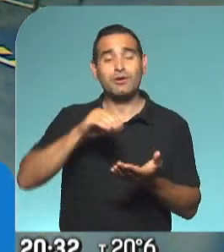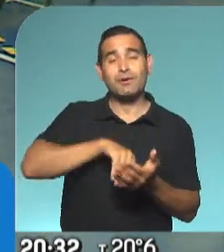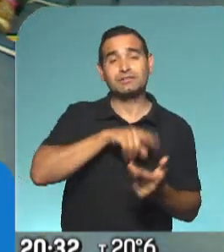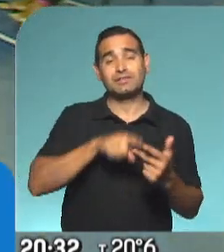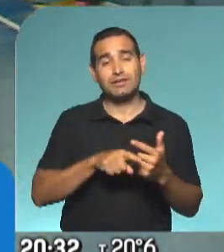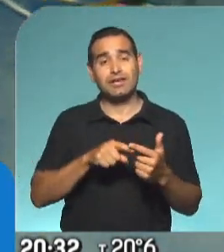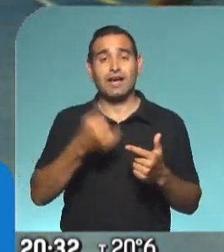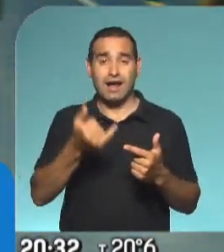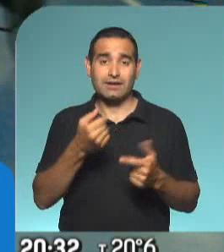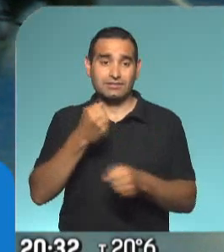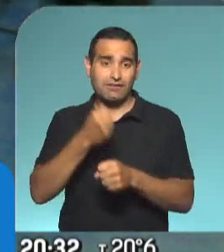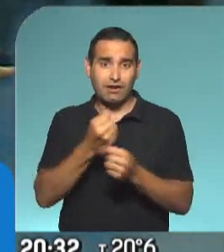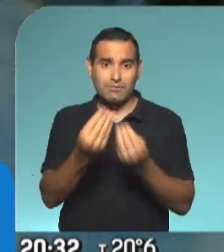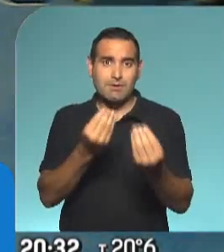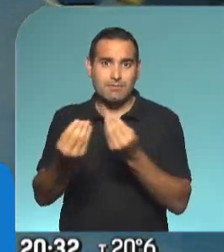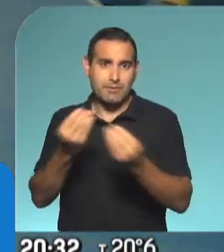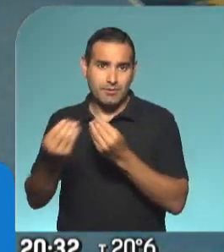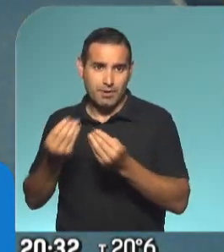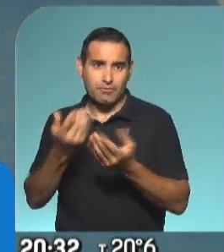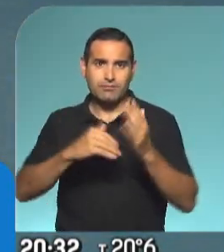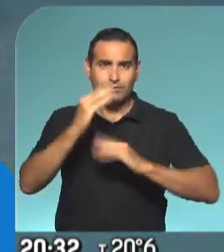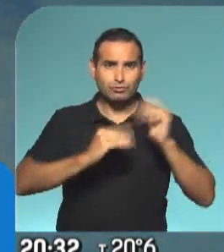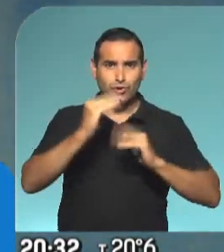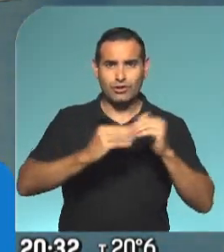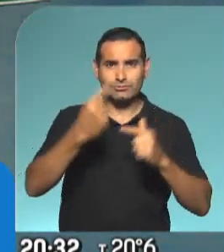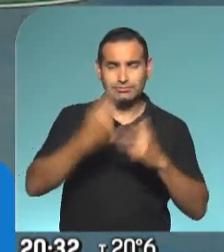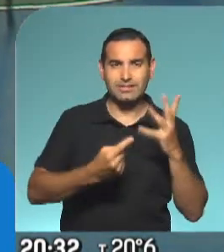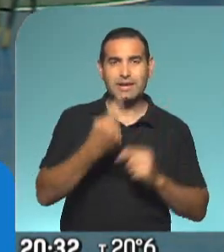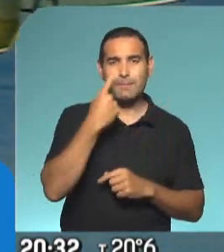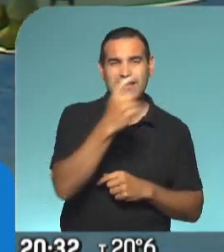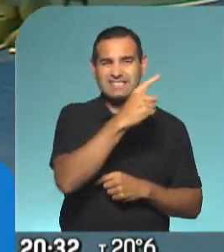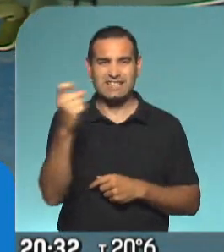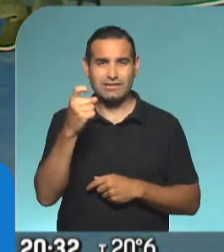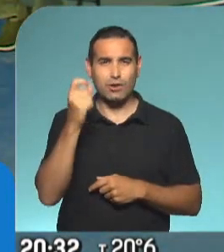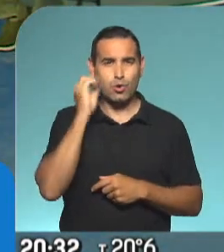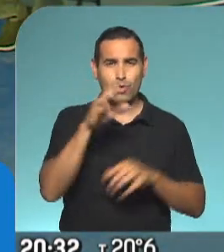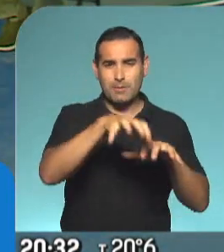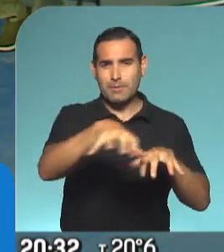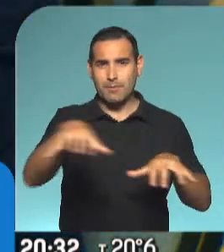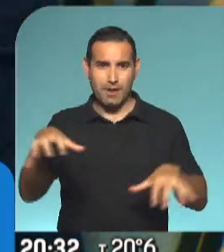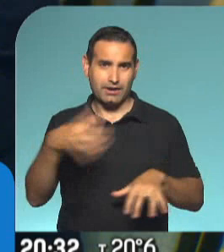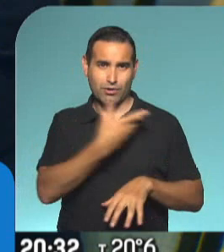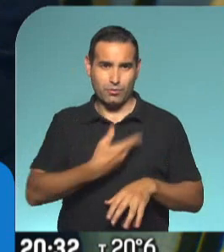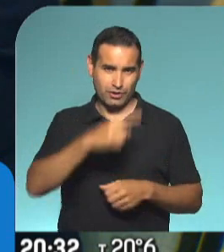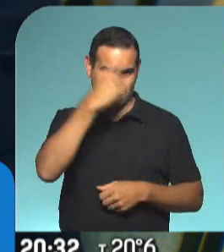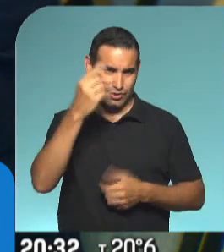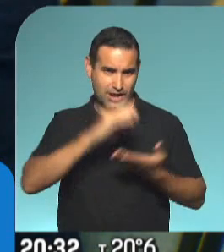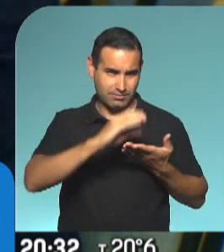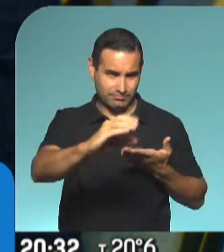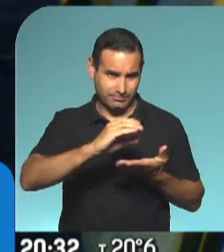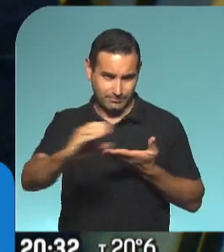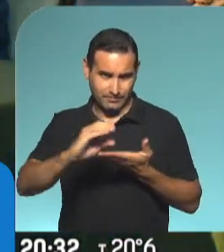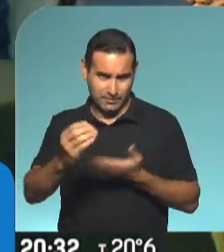generado muchísimo empleo alrededor de cada una de estas obras que se han dado en los más de 1.100 clubes que han recibido este beneficio por parte del Estado Nacional y